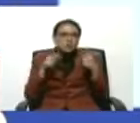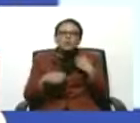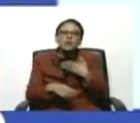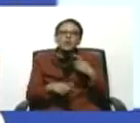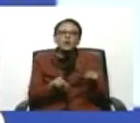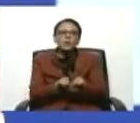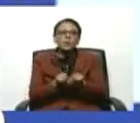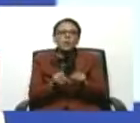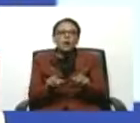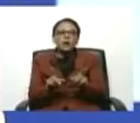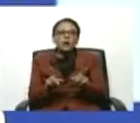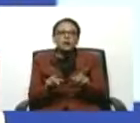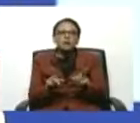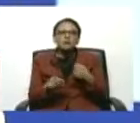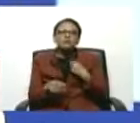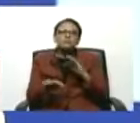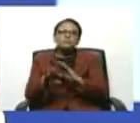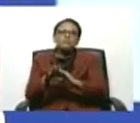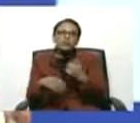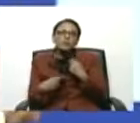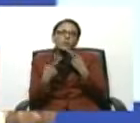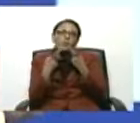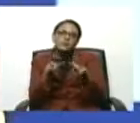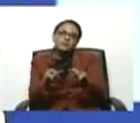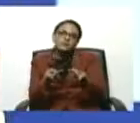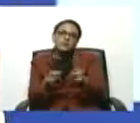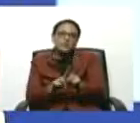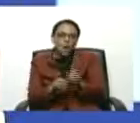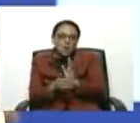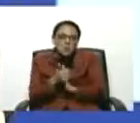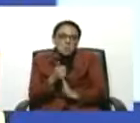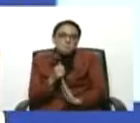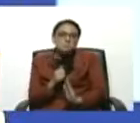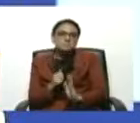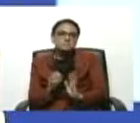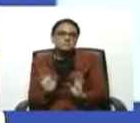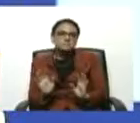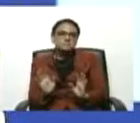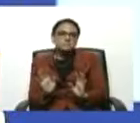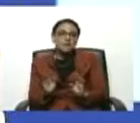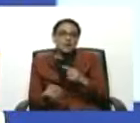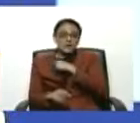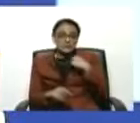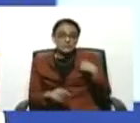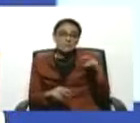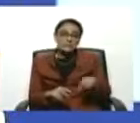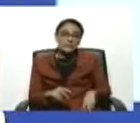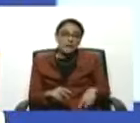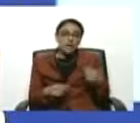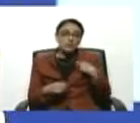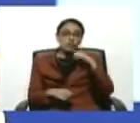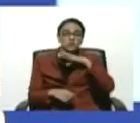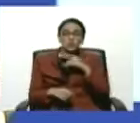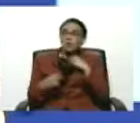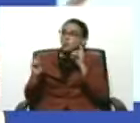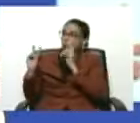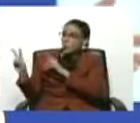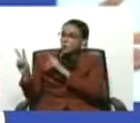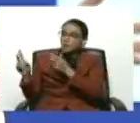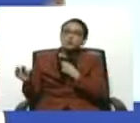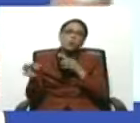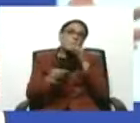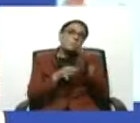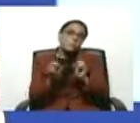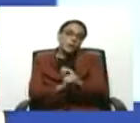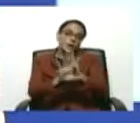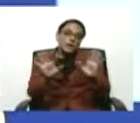es decirles desde mi punto de vista Qué ocurrió en China y que ha hecho que hizo